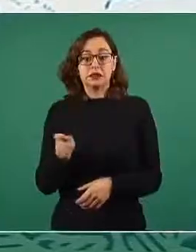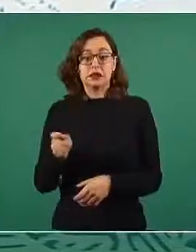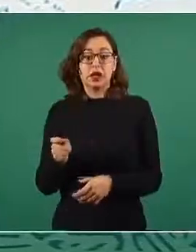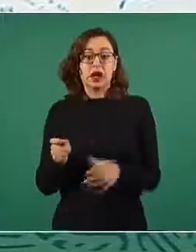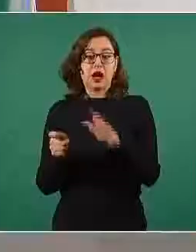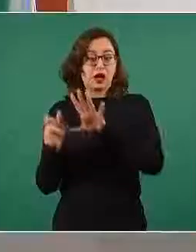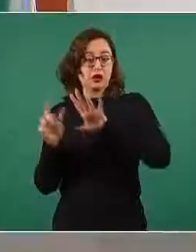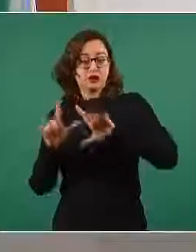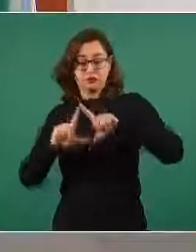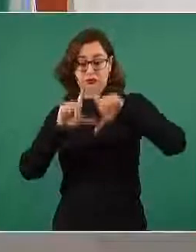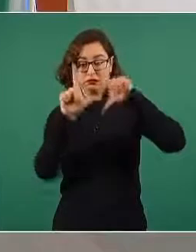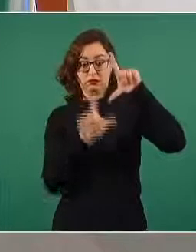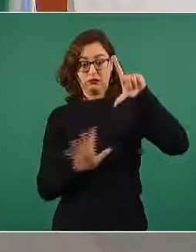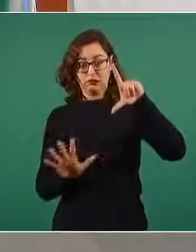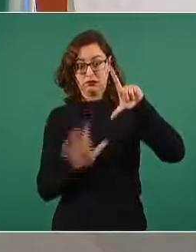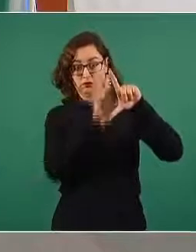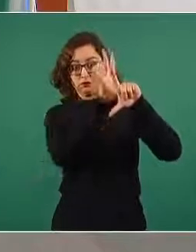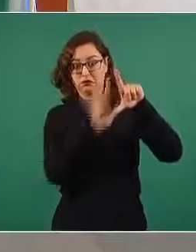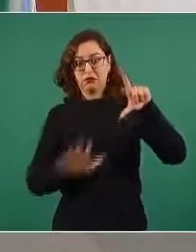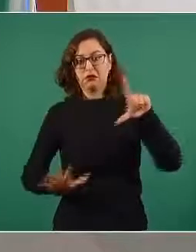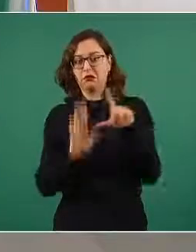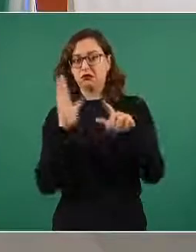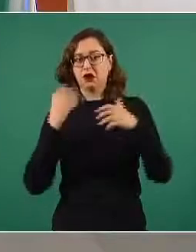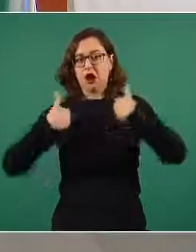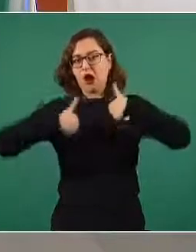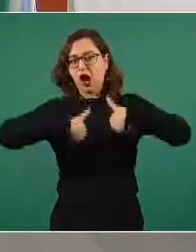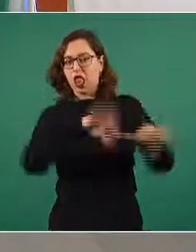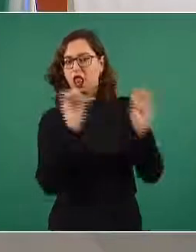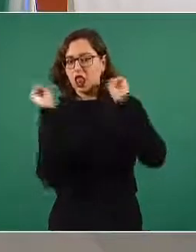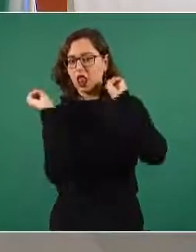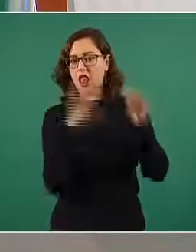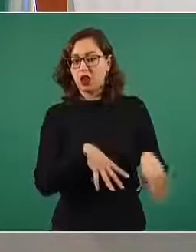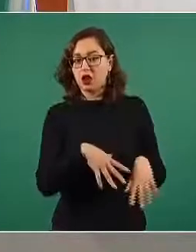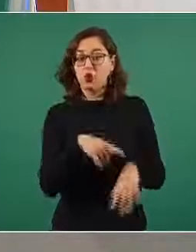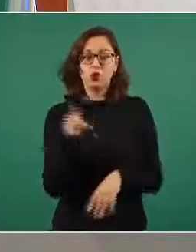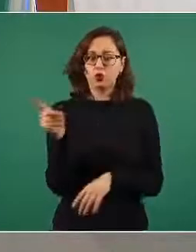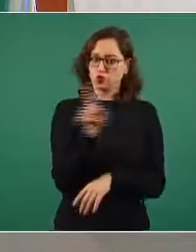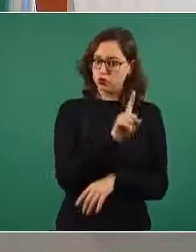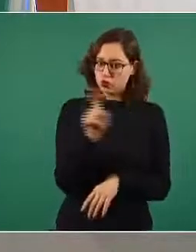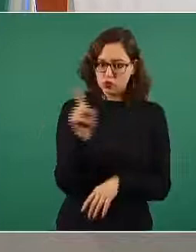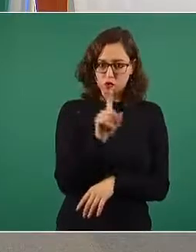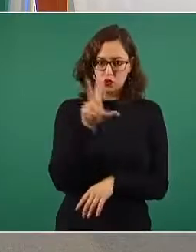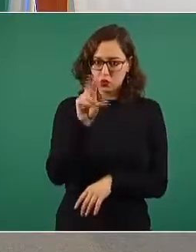o el norte, lo estamos haciendo, pero es equilibrar,